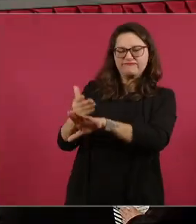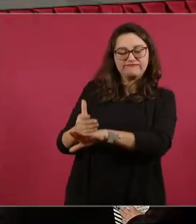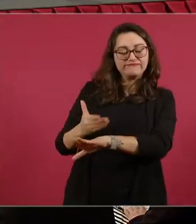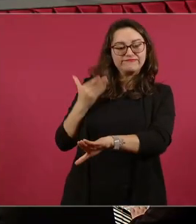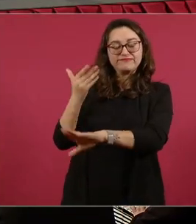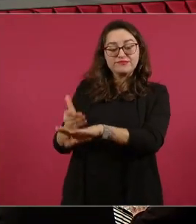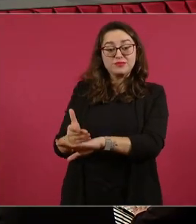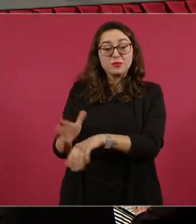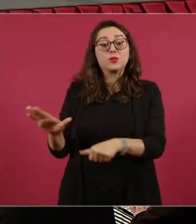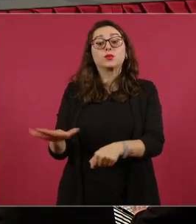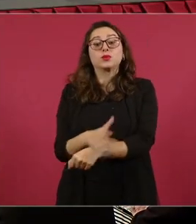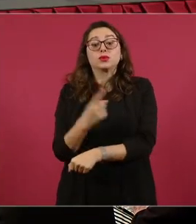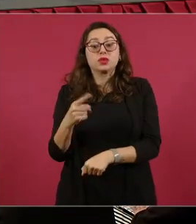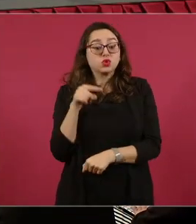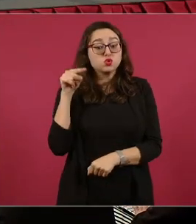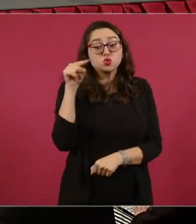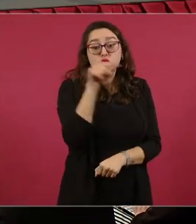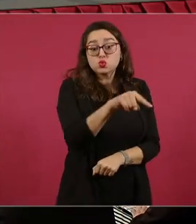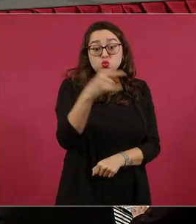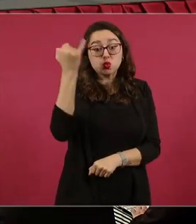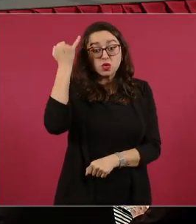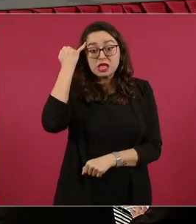En la que ellos